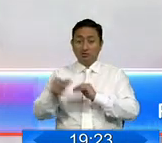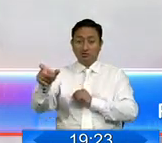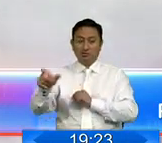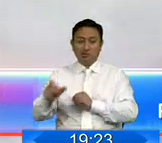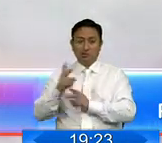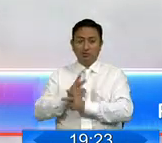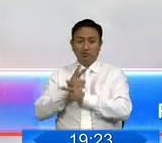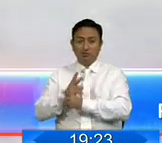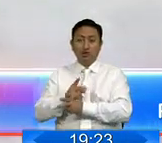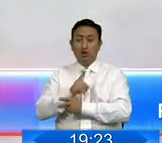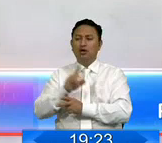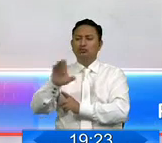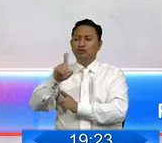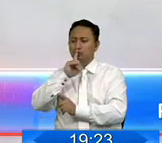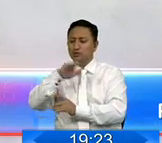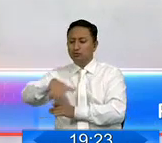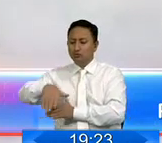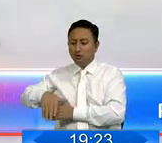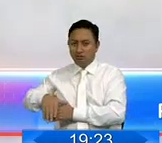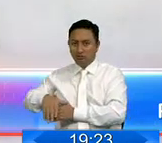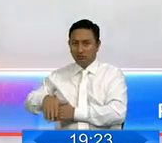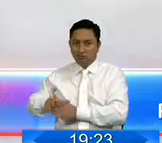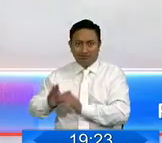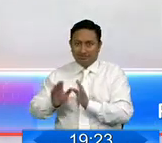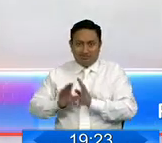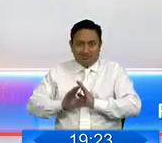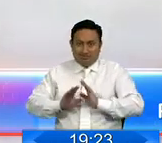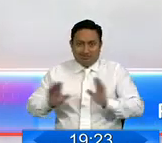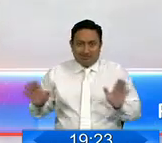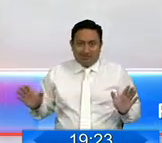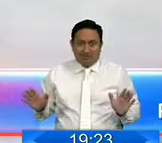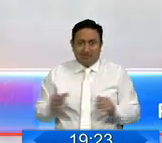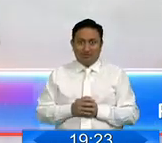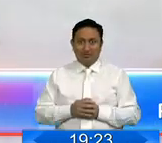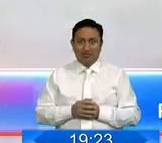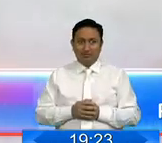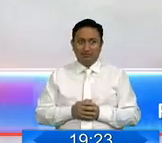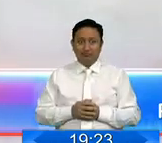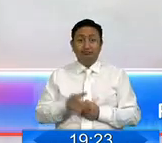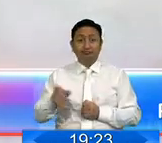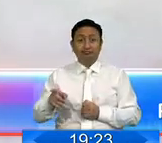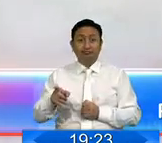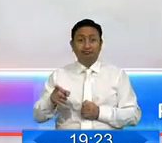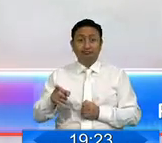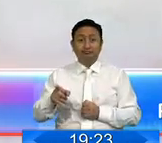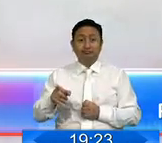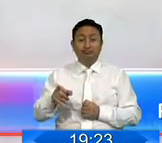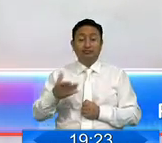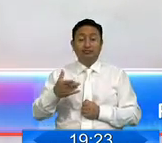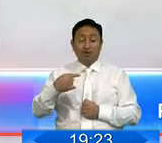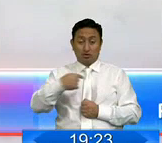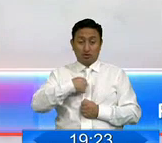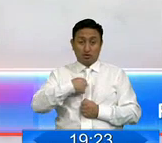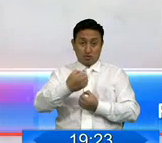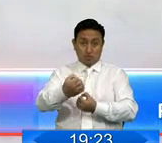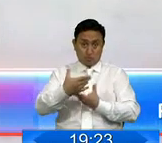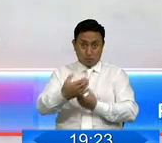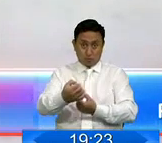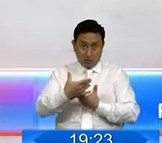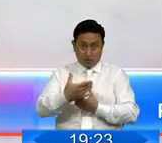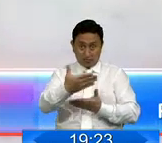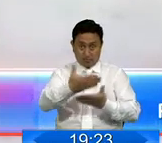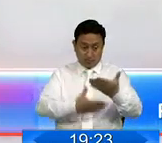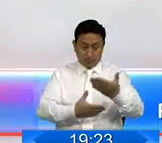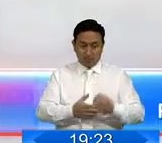o socapar algo que, según las informaciones que tenemos,